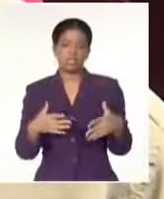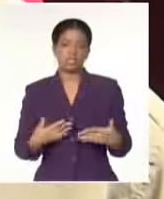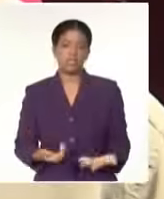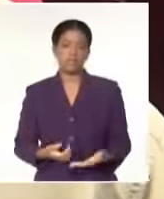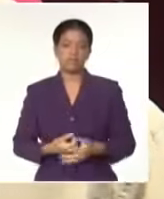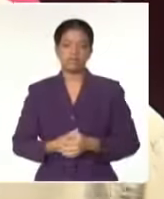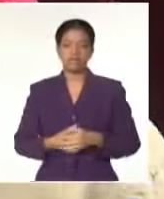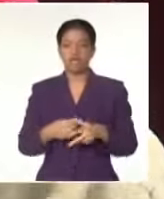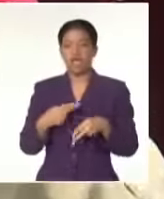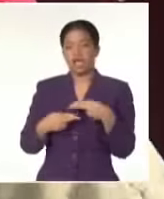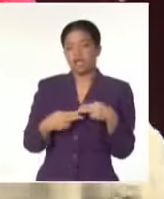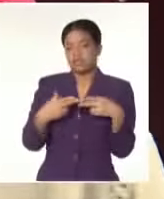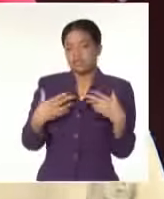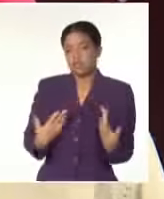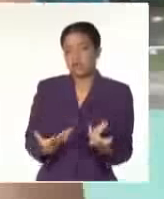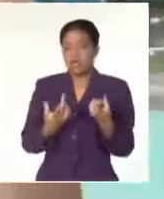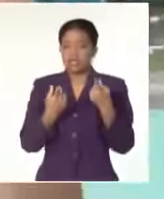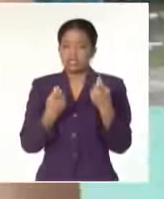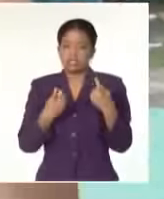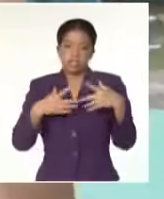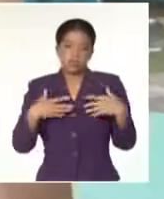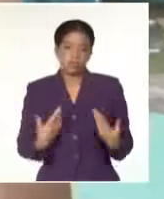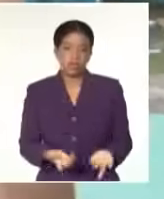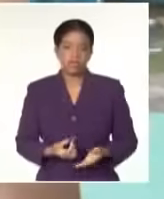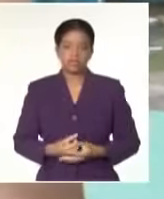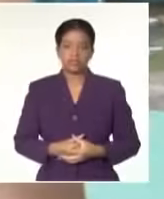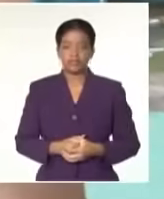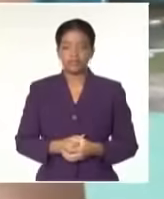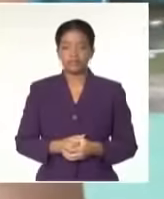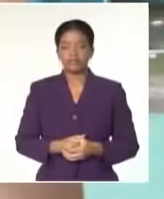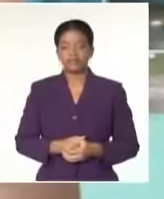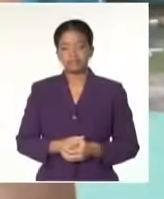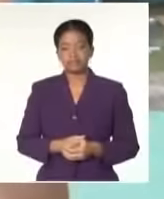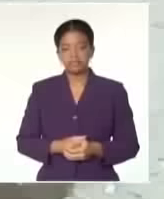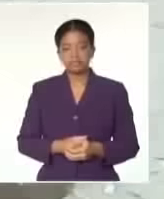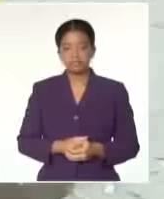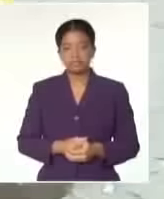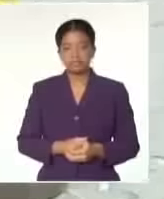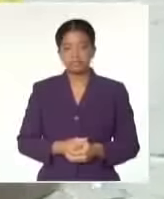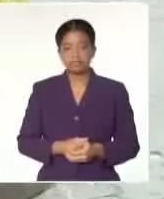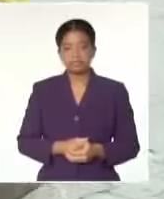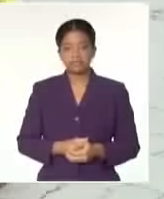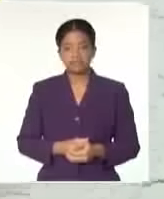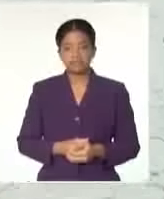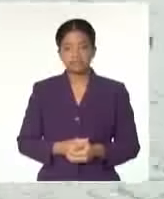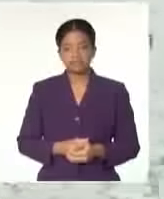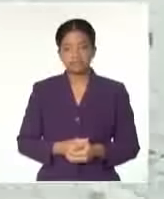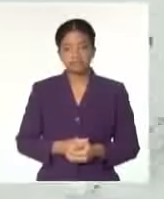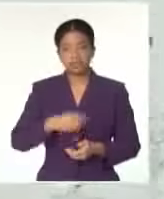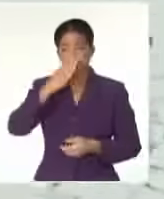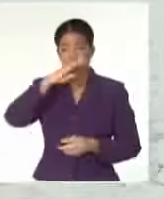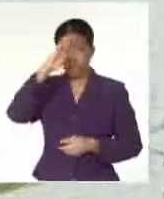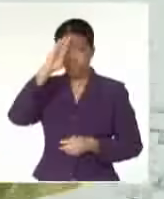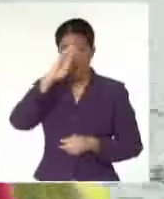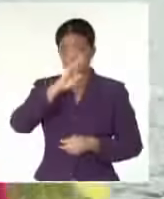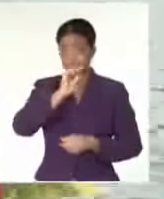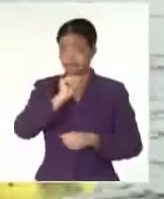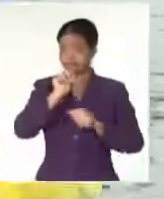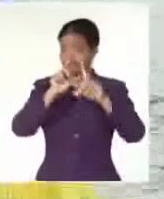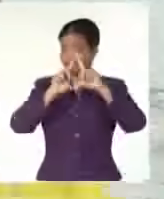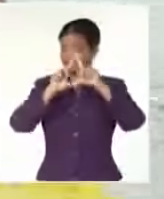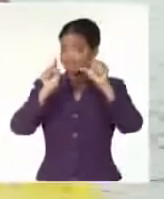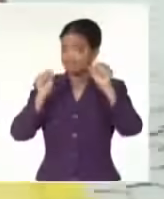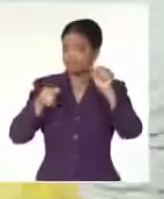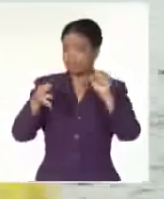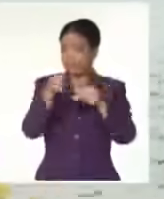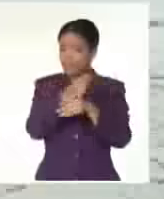actuando, qué necesitábamos. Desde varios lugares del país trascienden muestras de solidaridad, como esta, llegada desde el municipio Playa,